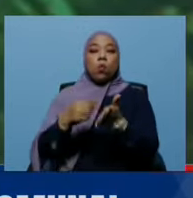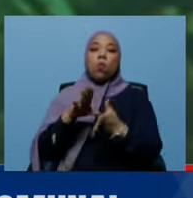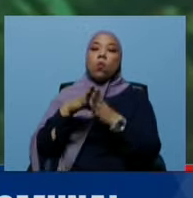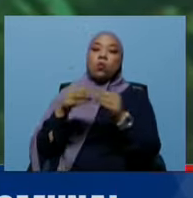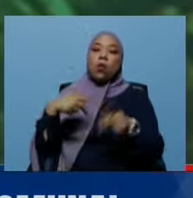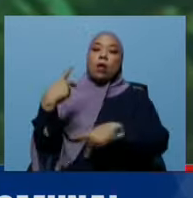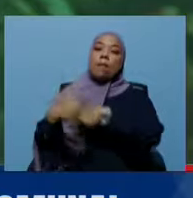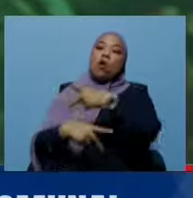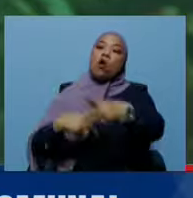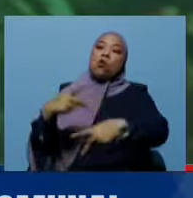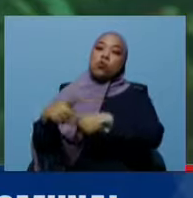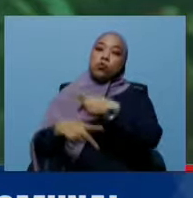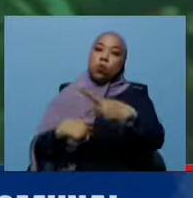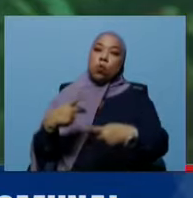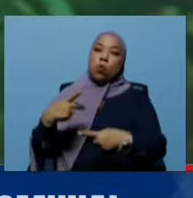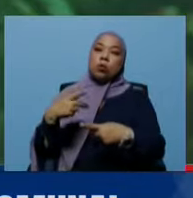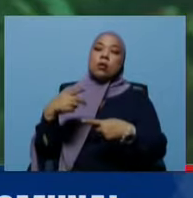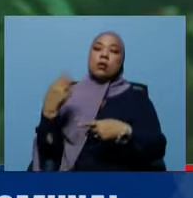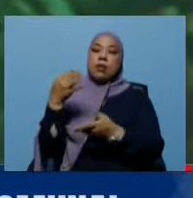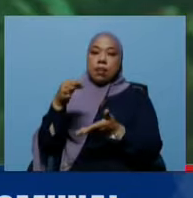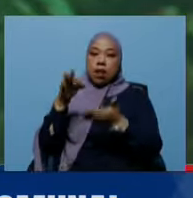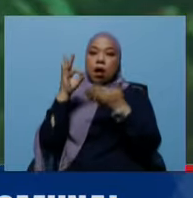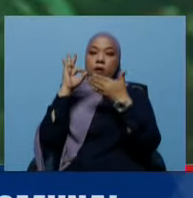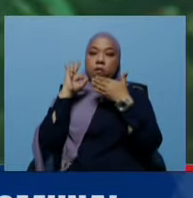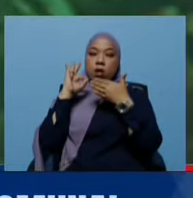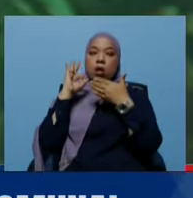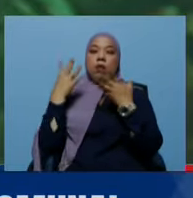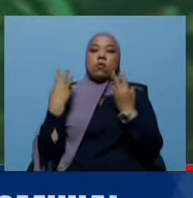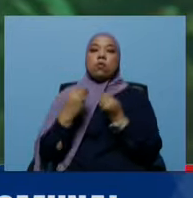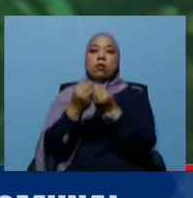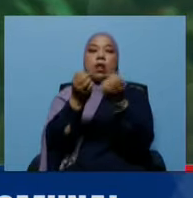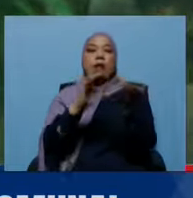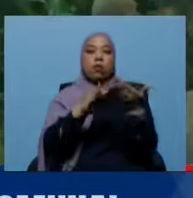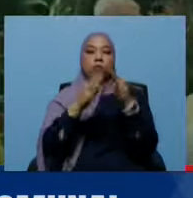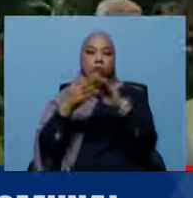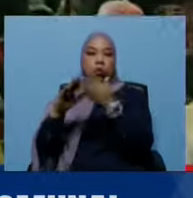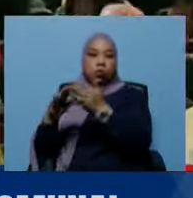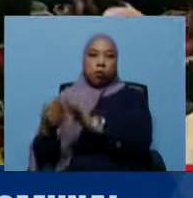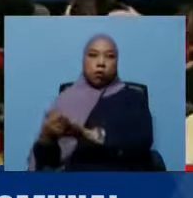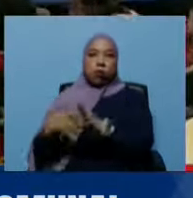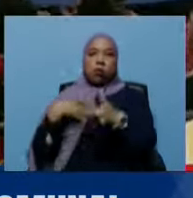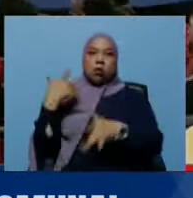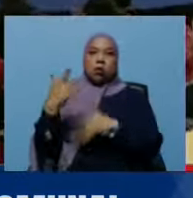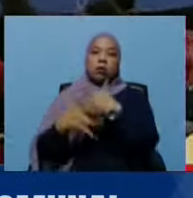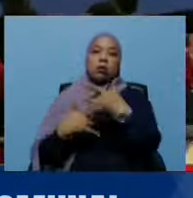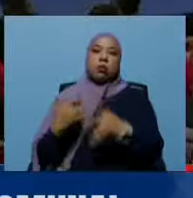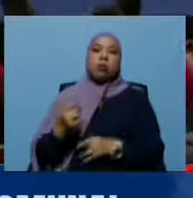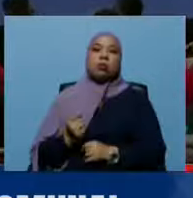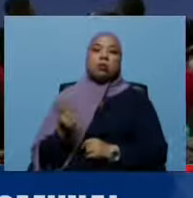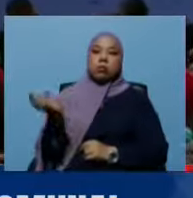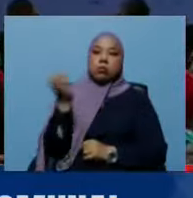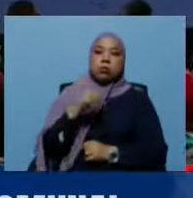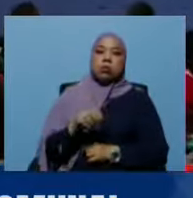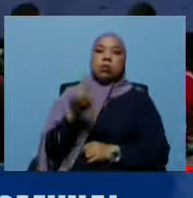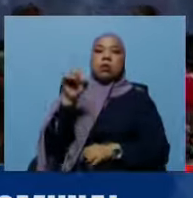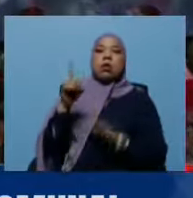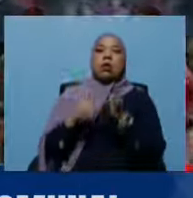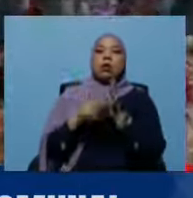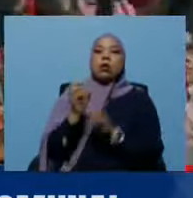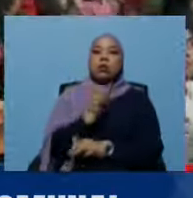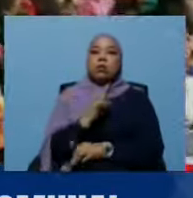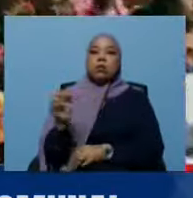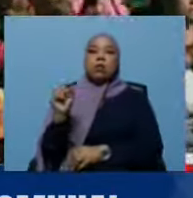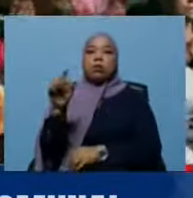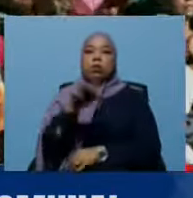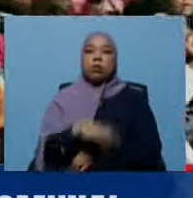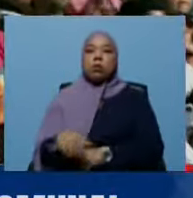los productores de café en consejos comunales y comunas de más de 6.000